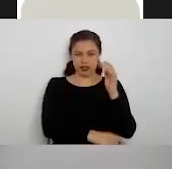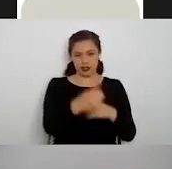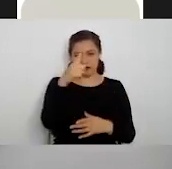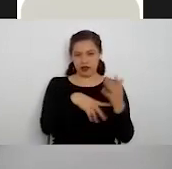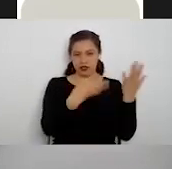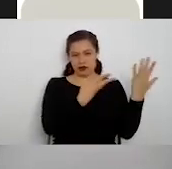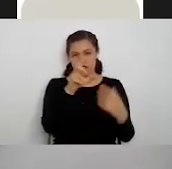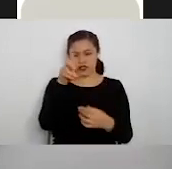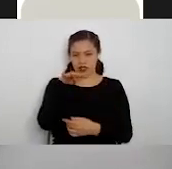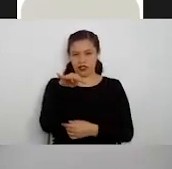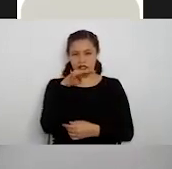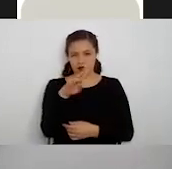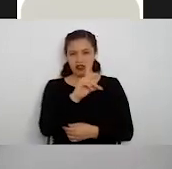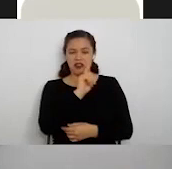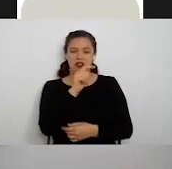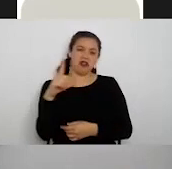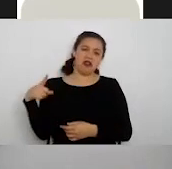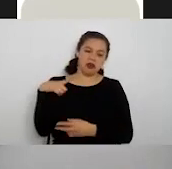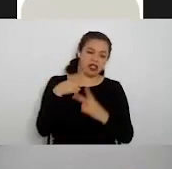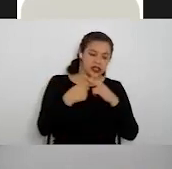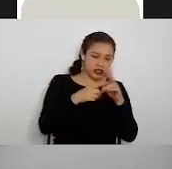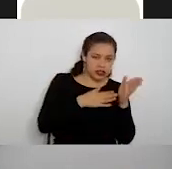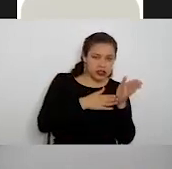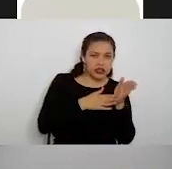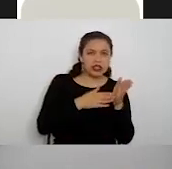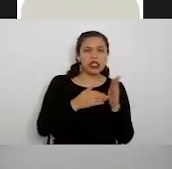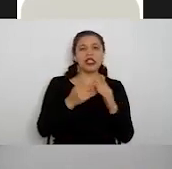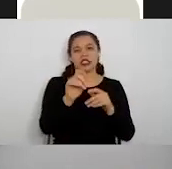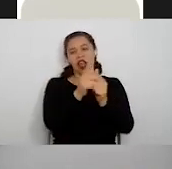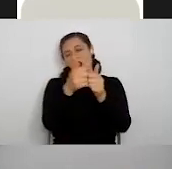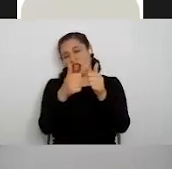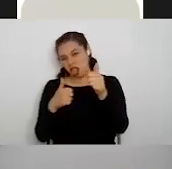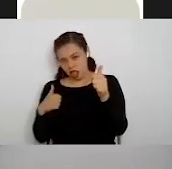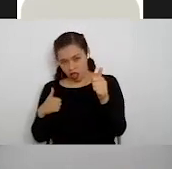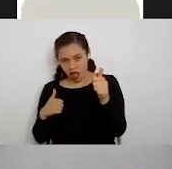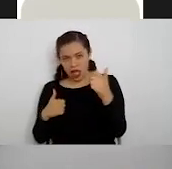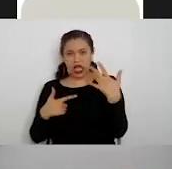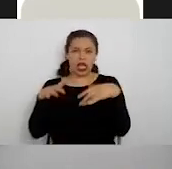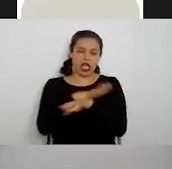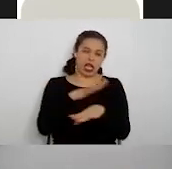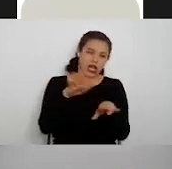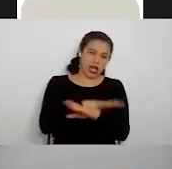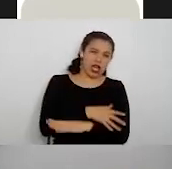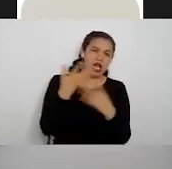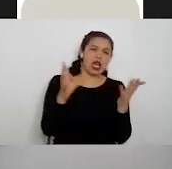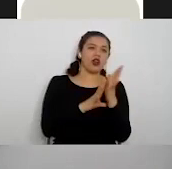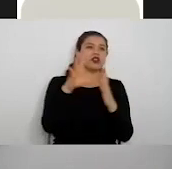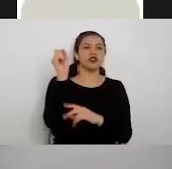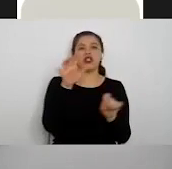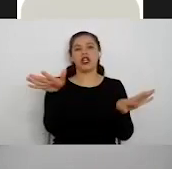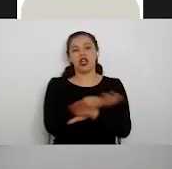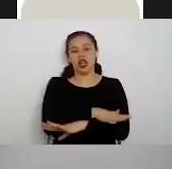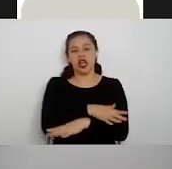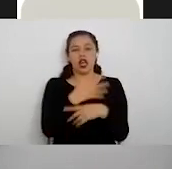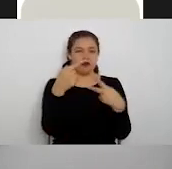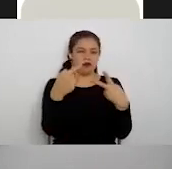Después, entre que el gobierno entró y empezó a desacelerarse porque hizo muchos cambios, reformas constitucionales, todas estas